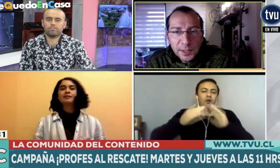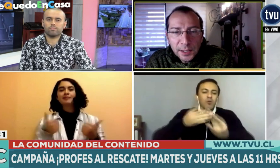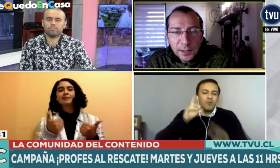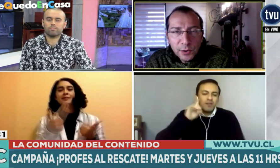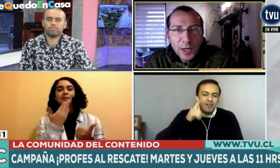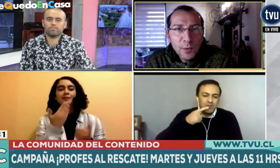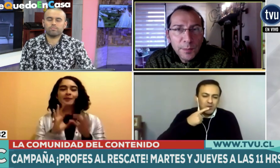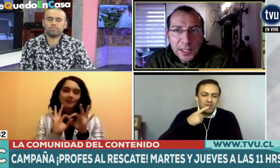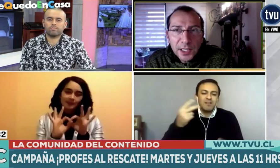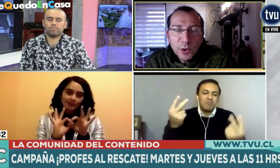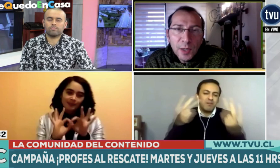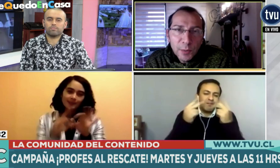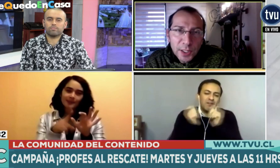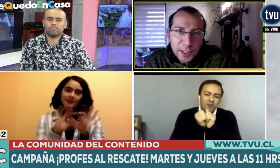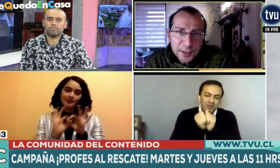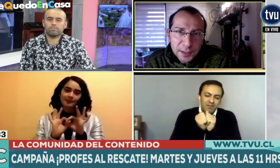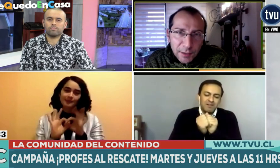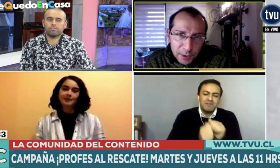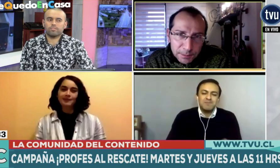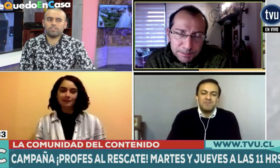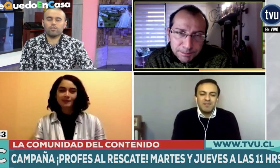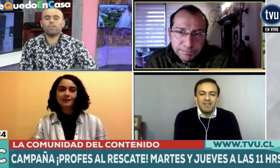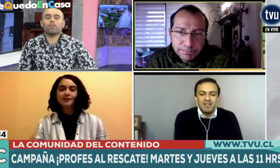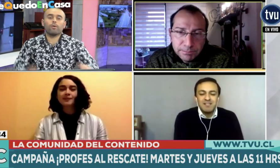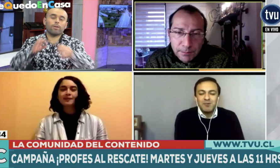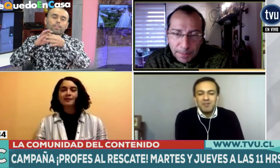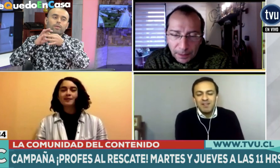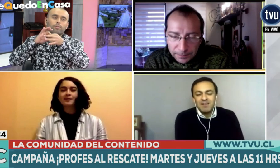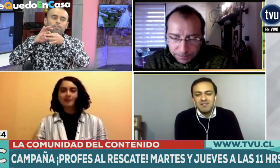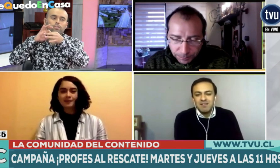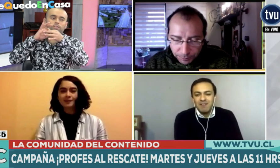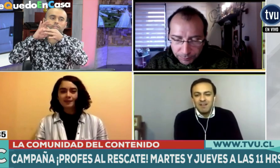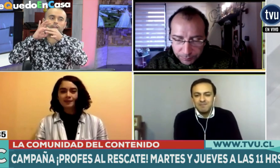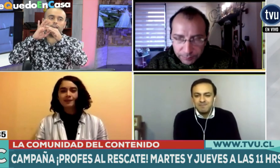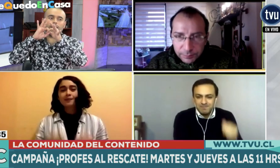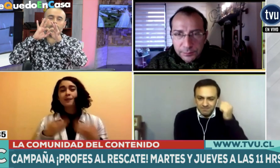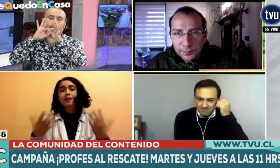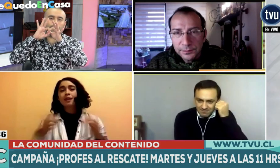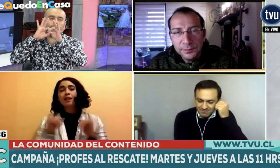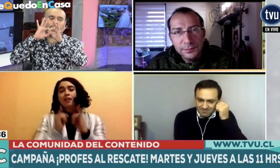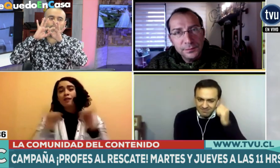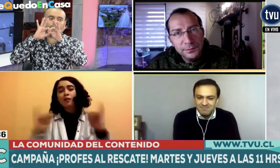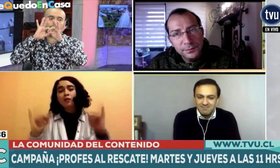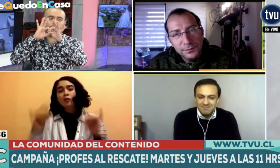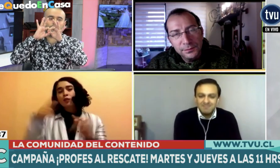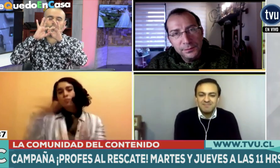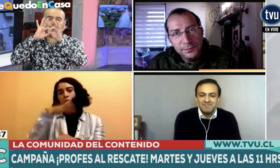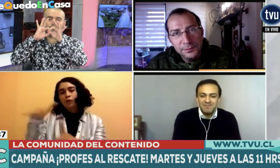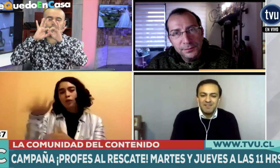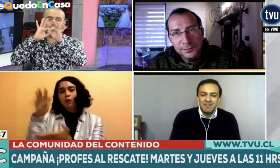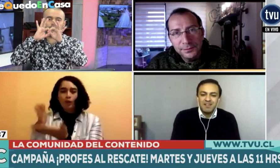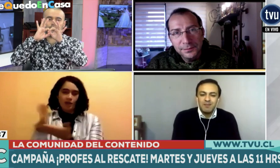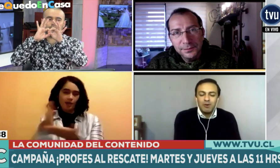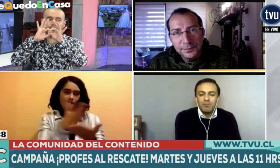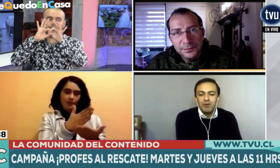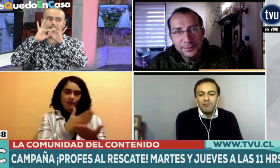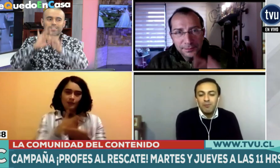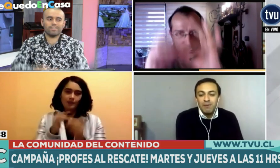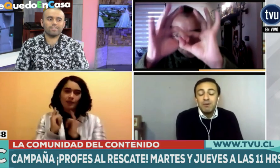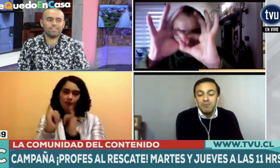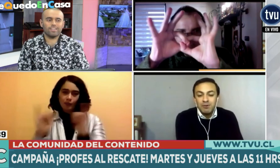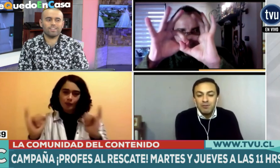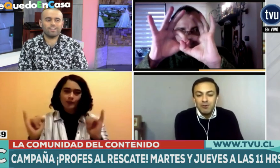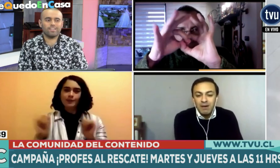nos acompañan y nos apoyan en ese trabajo. Oye, y entendimos, ahí le damos también las gracias, ¿cierto? Sí, y por